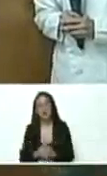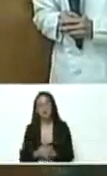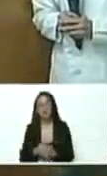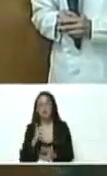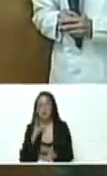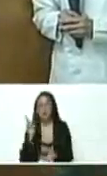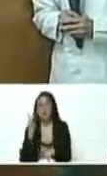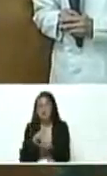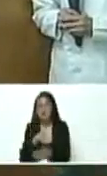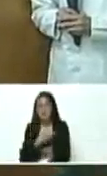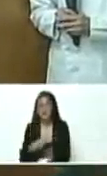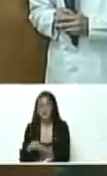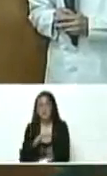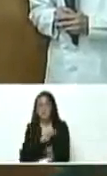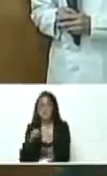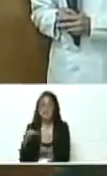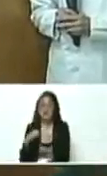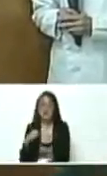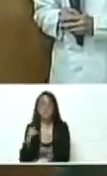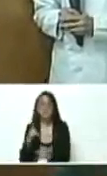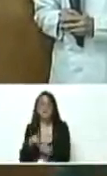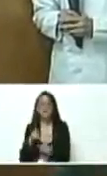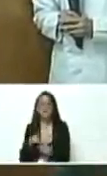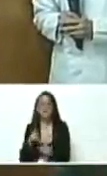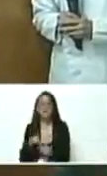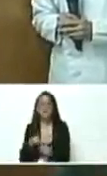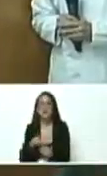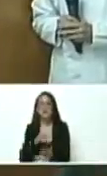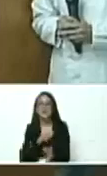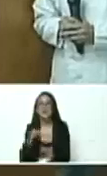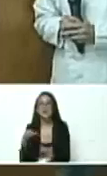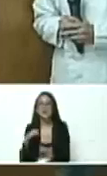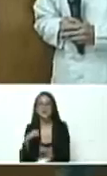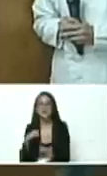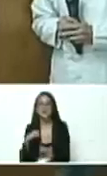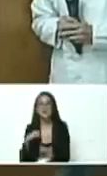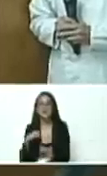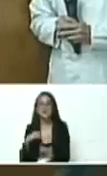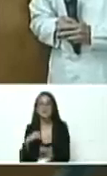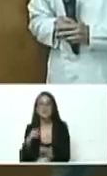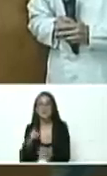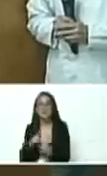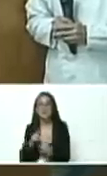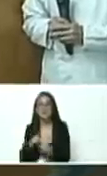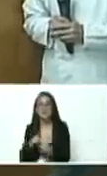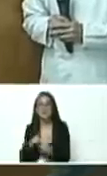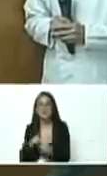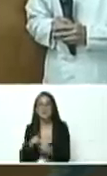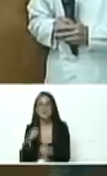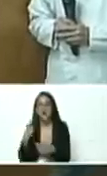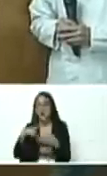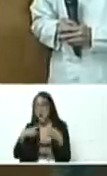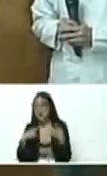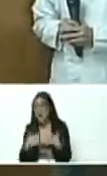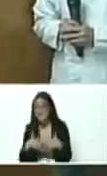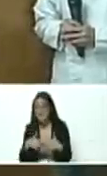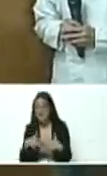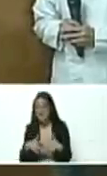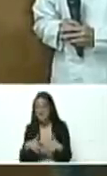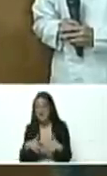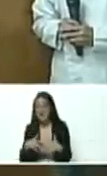llega presidenta, privatiza PDVSA, privatiza Pequivén, privatiza la siderúrgica, privatiza la